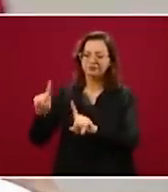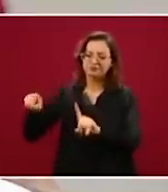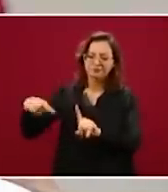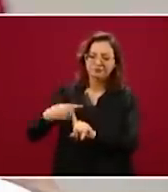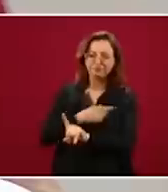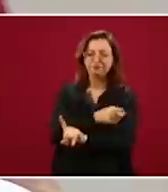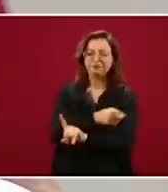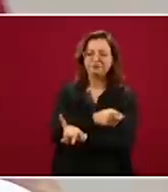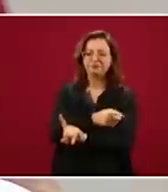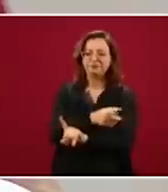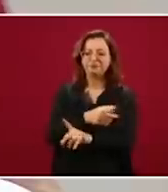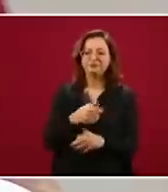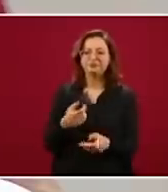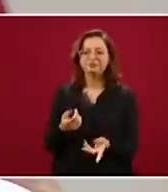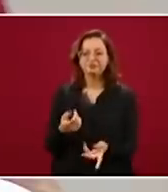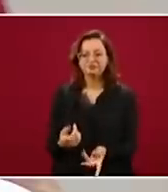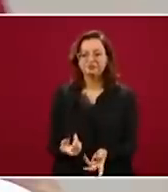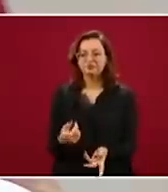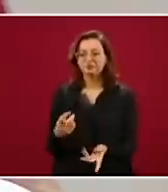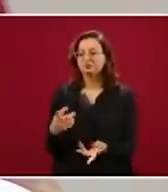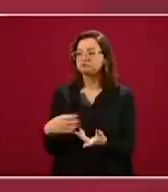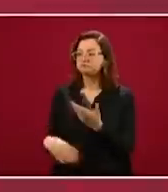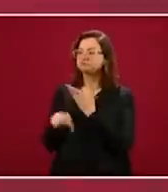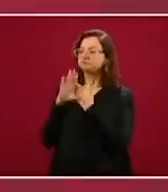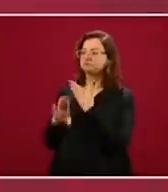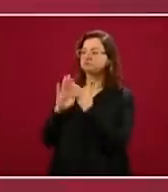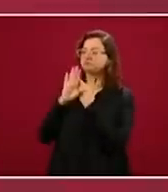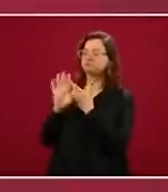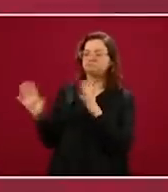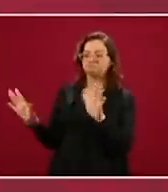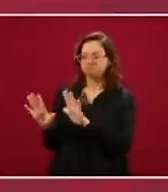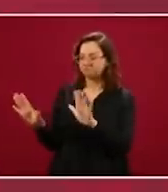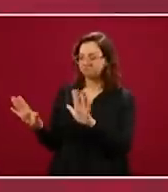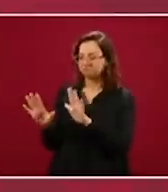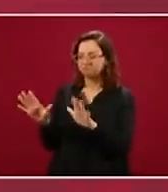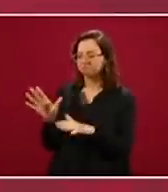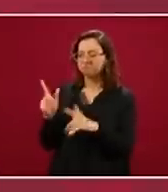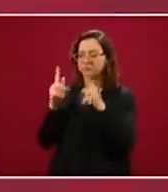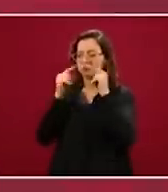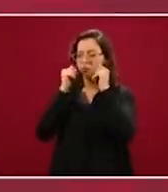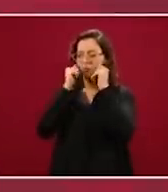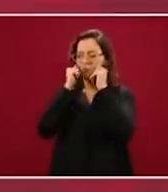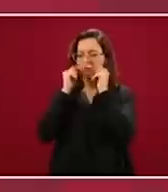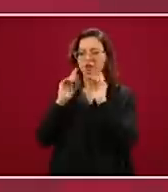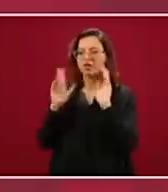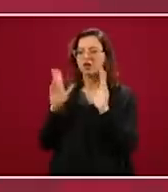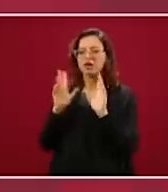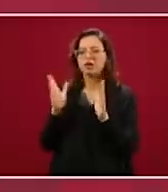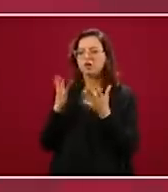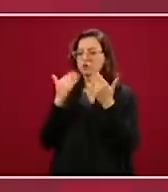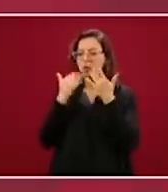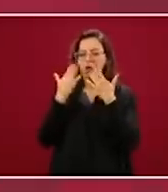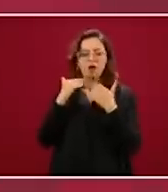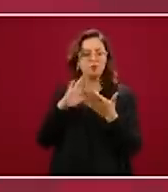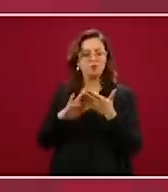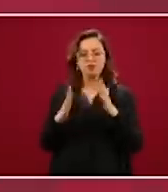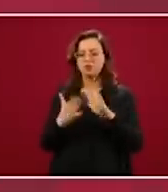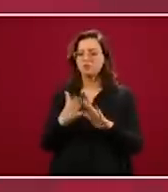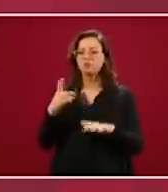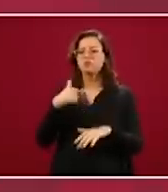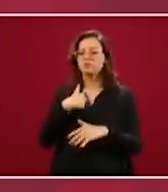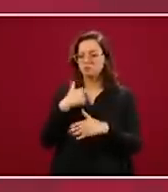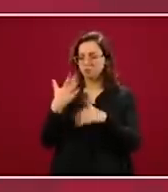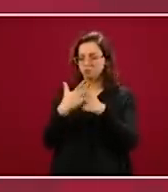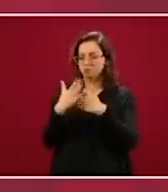que no tengan ningún motivo para estar